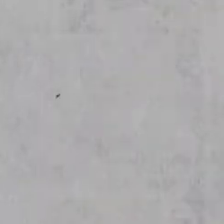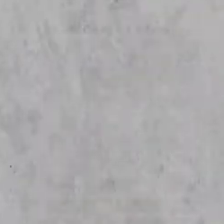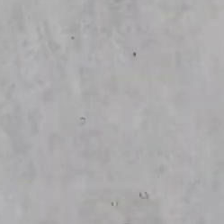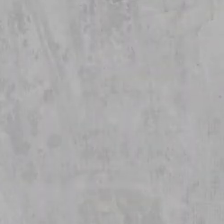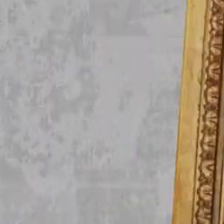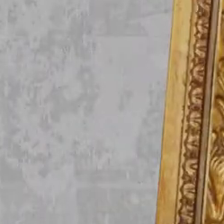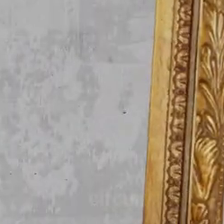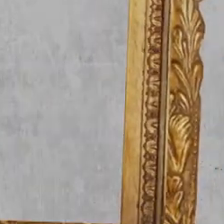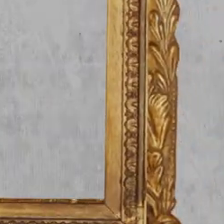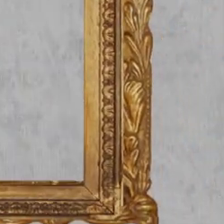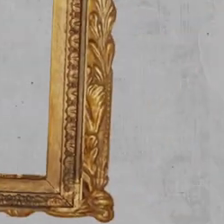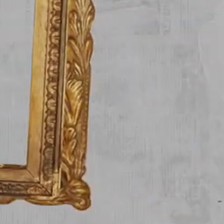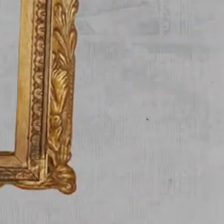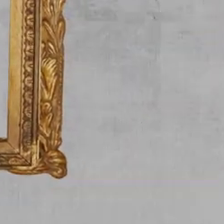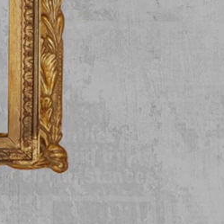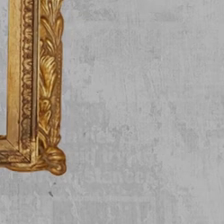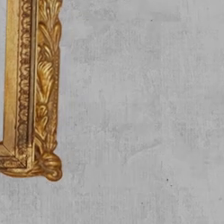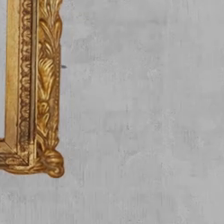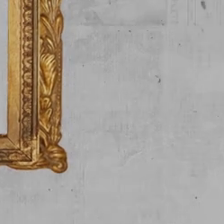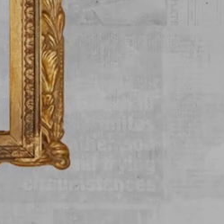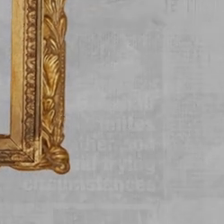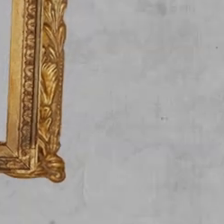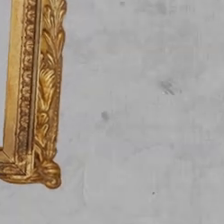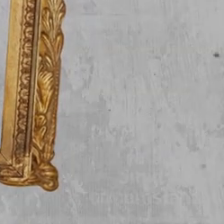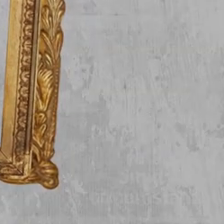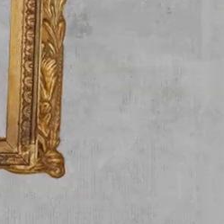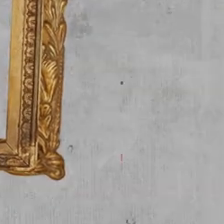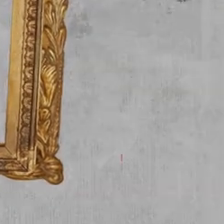ah ah